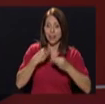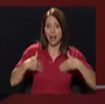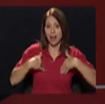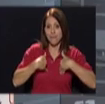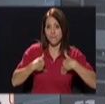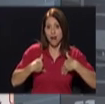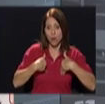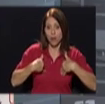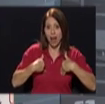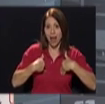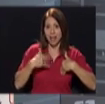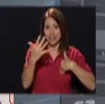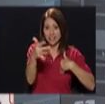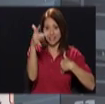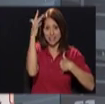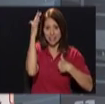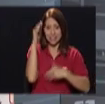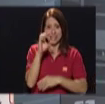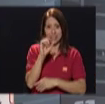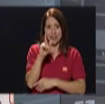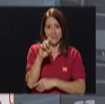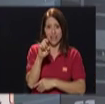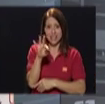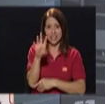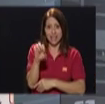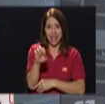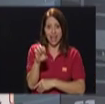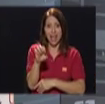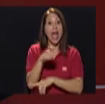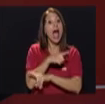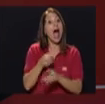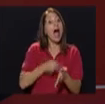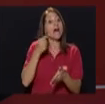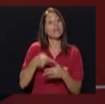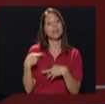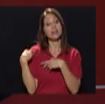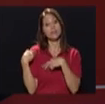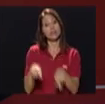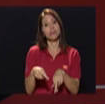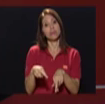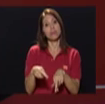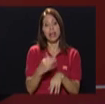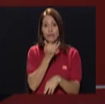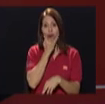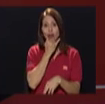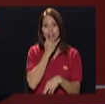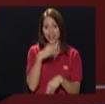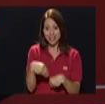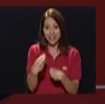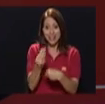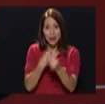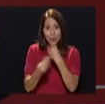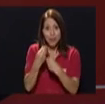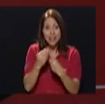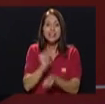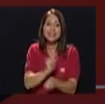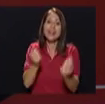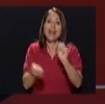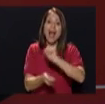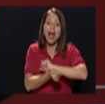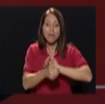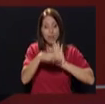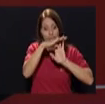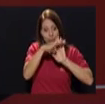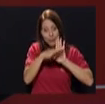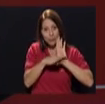la fauna silvestre, a veces irresponsablemente se cometen esos errores y con eso se cambian los patrones de comportamiento